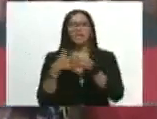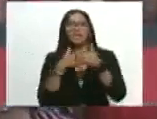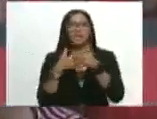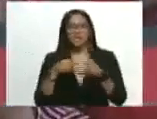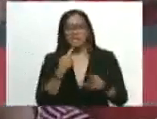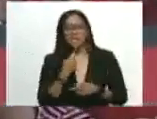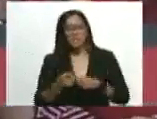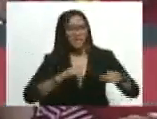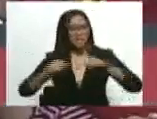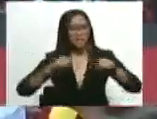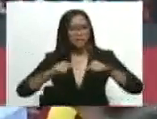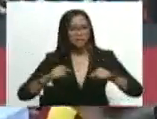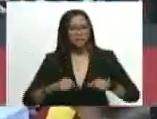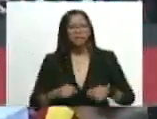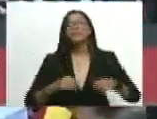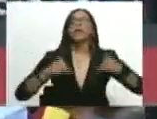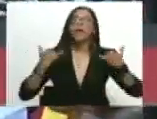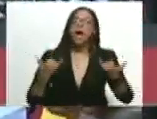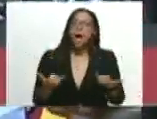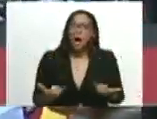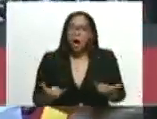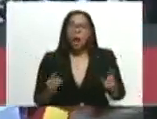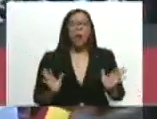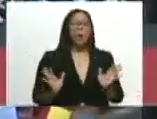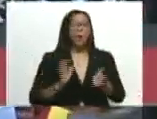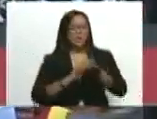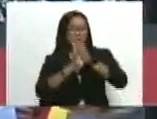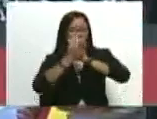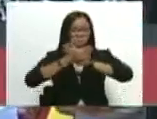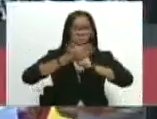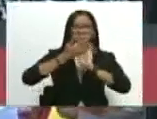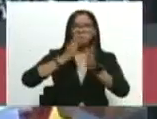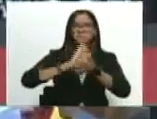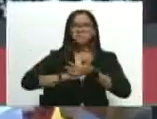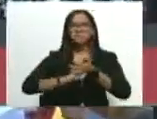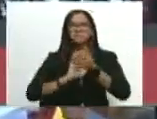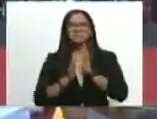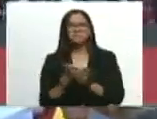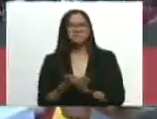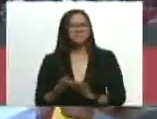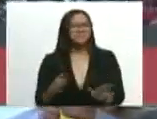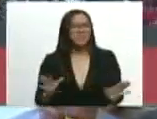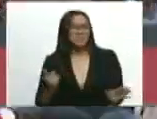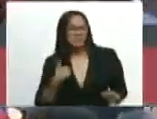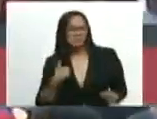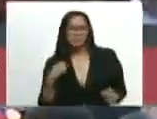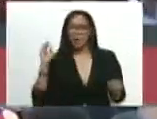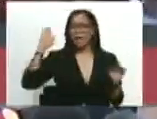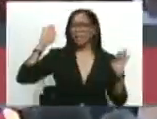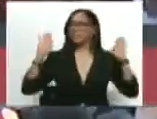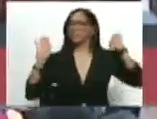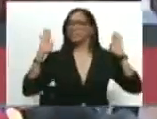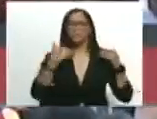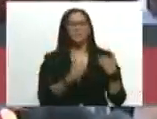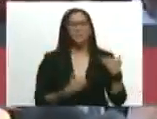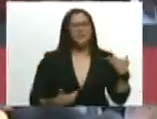obligaban ahora se lavan la cara y quieren ser candidatos presidenciales